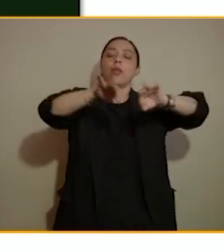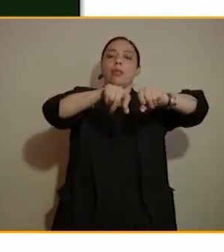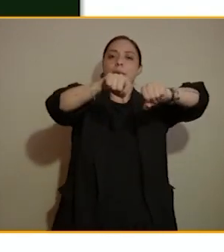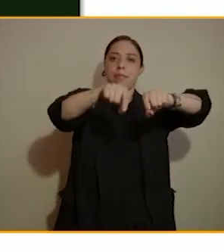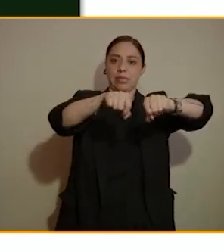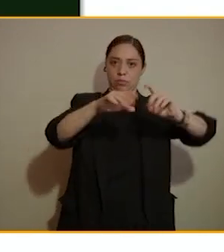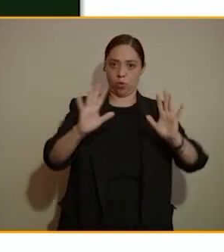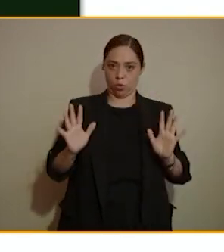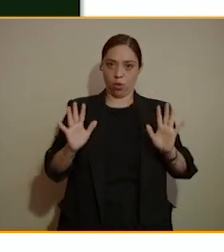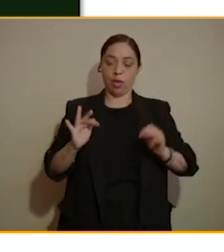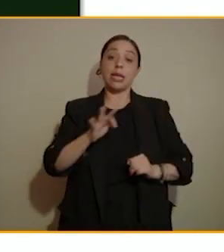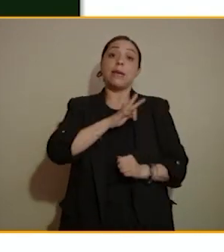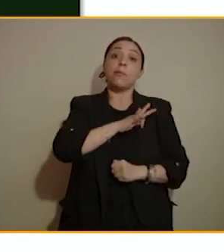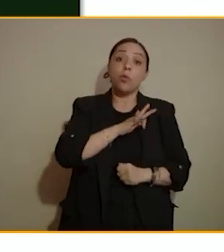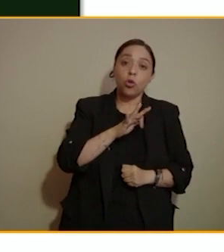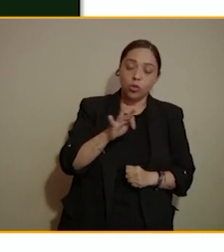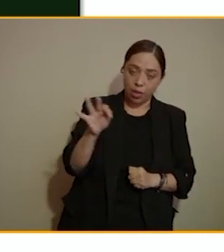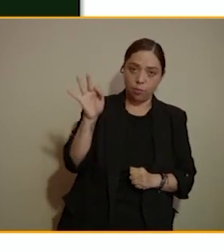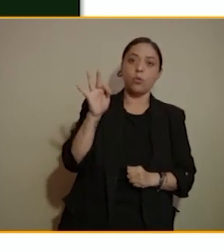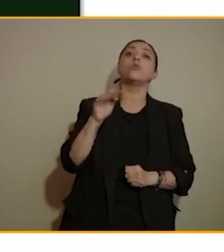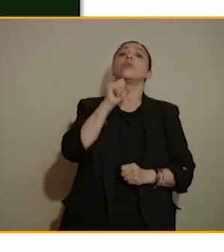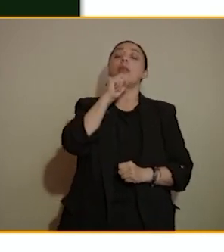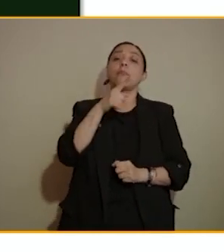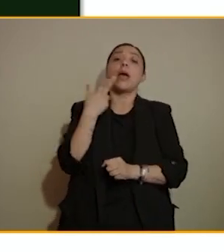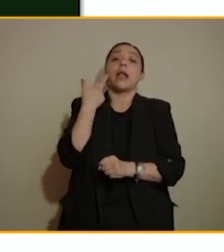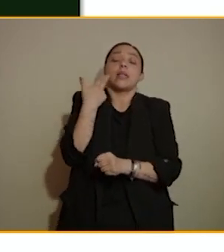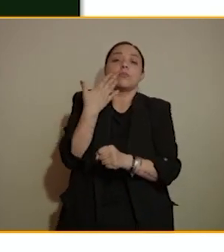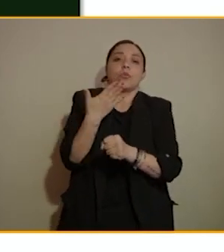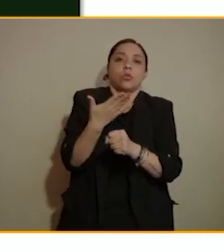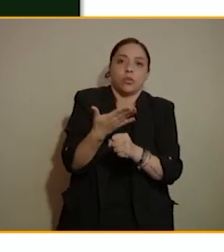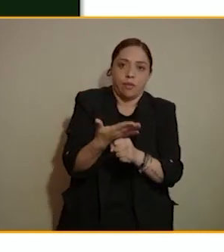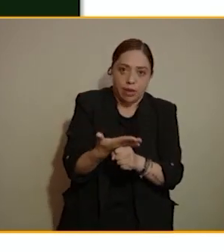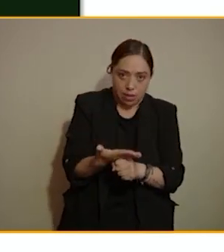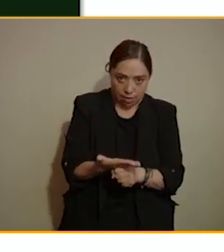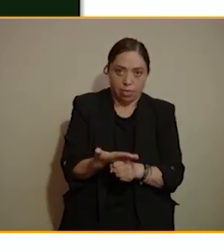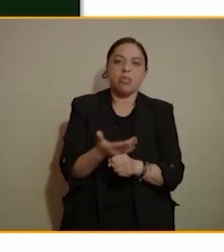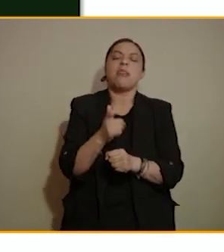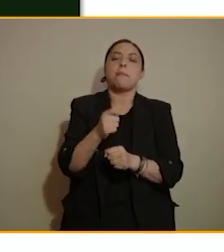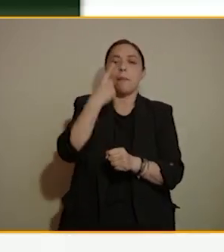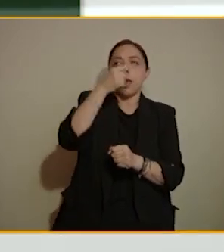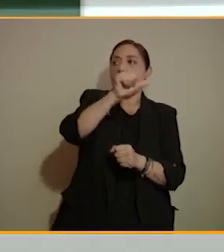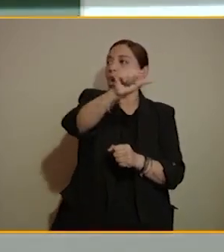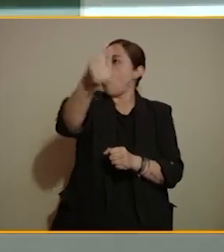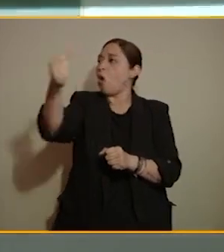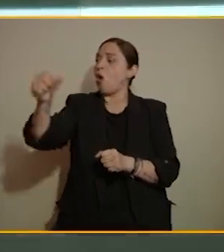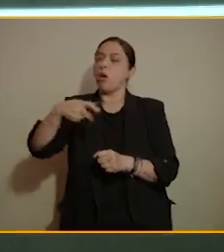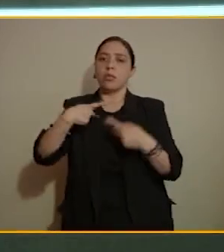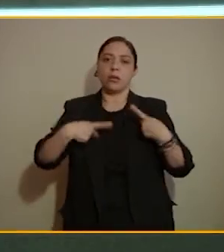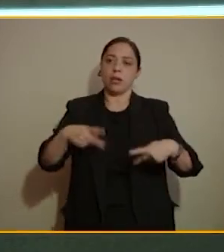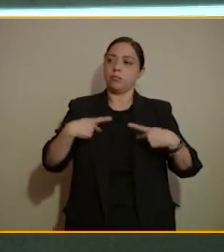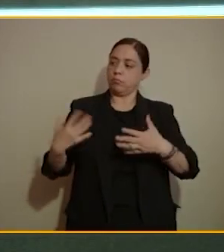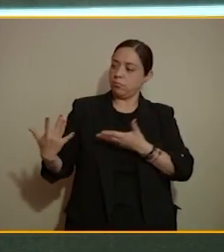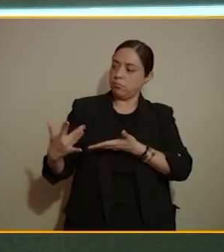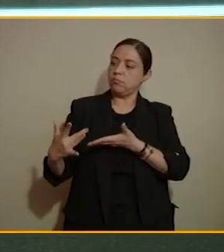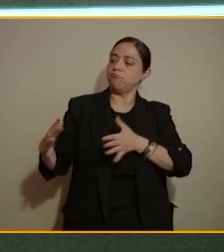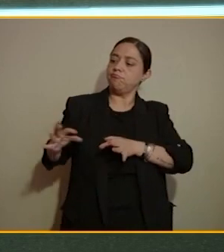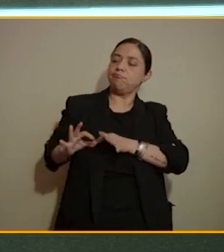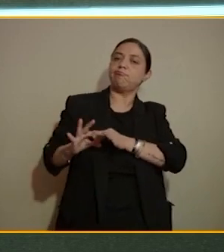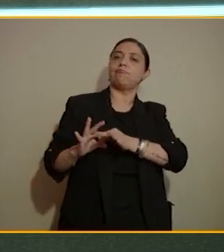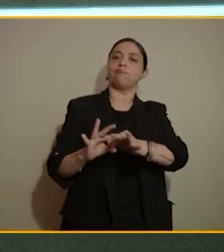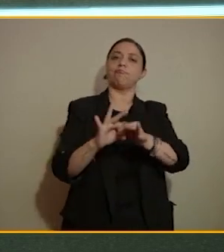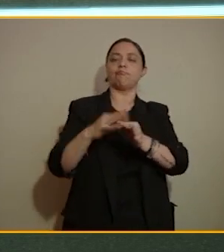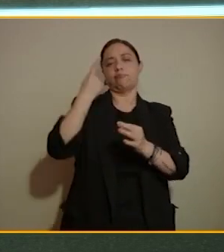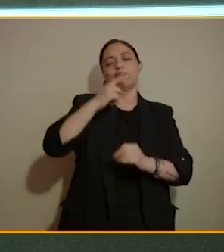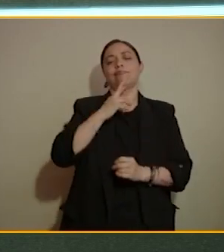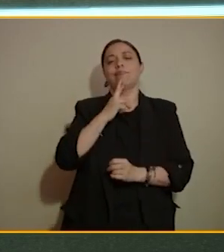y podemos y tenemos también esa responsabilidad de fomentar a que otros caminen con nosotros para mejorar, para que